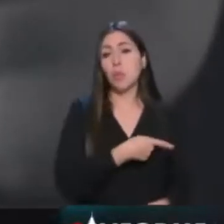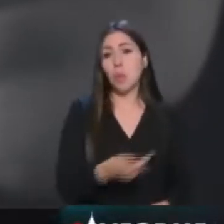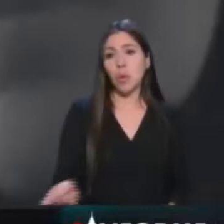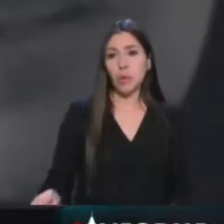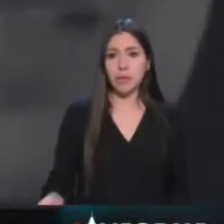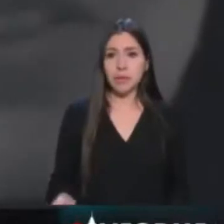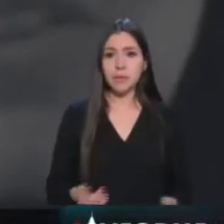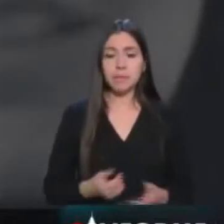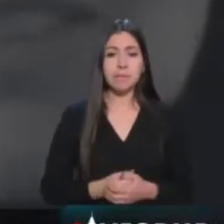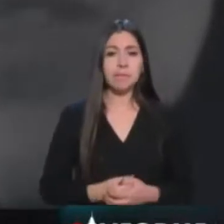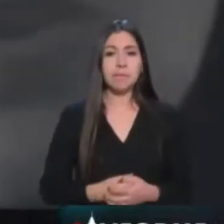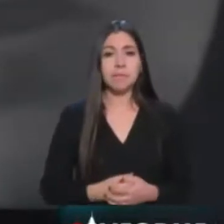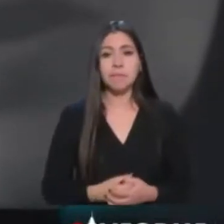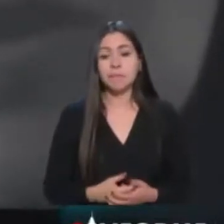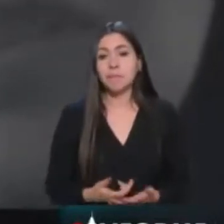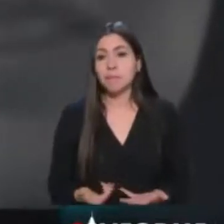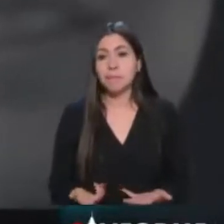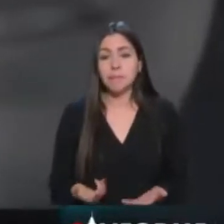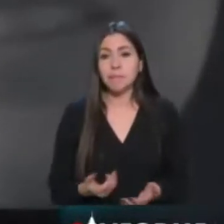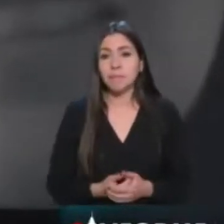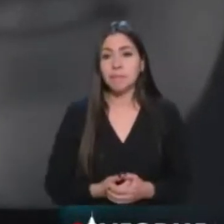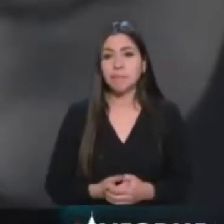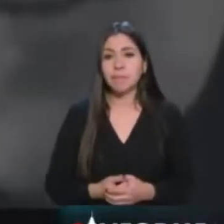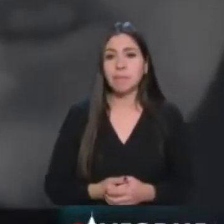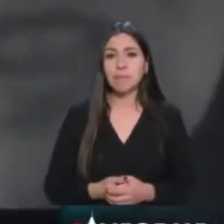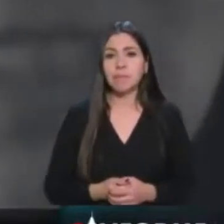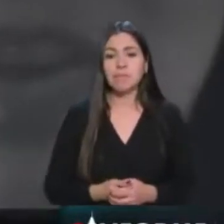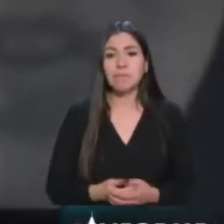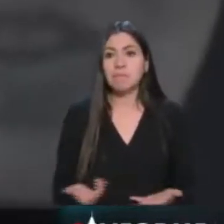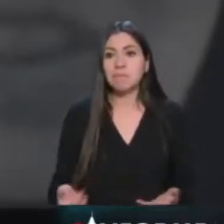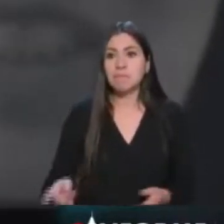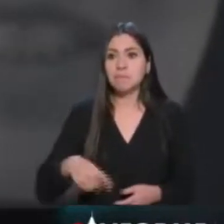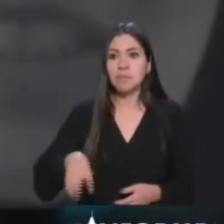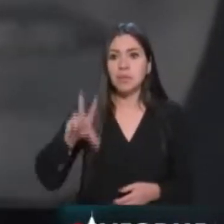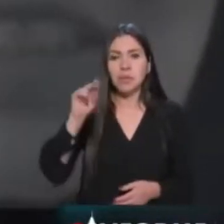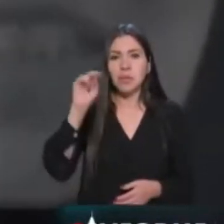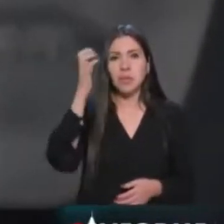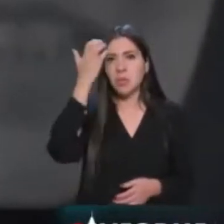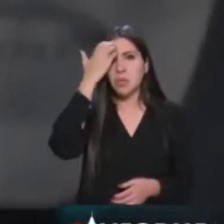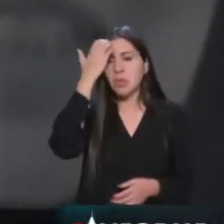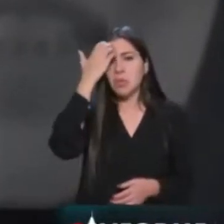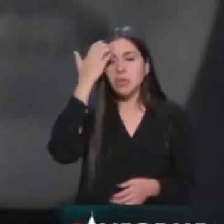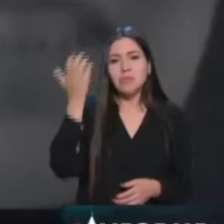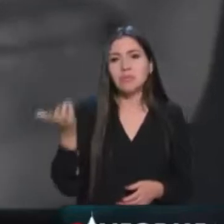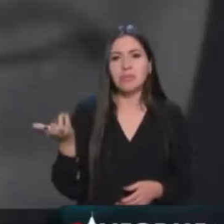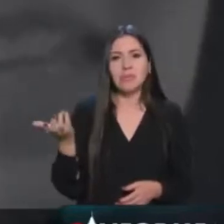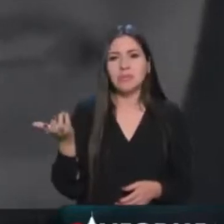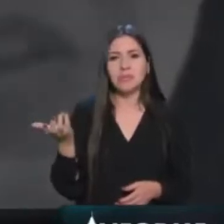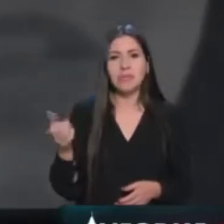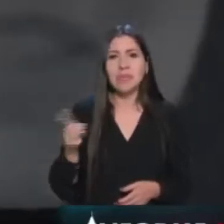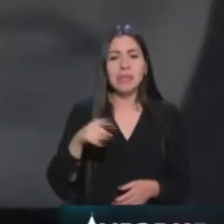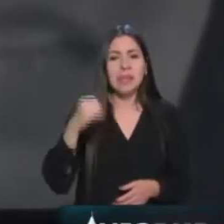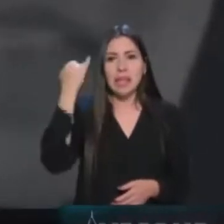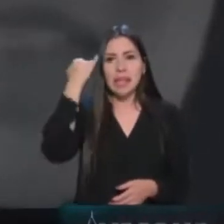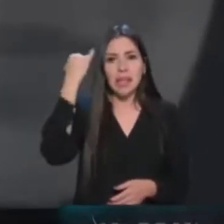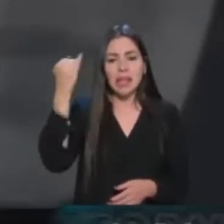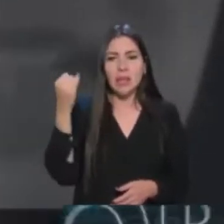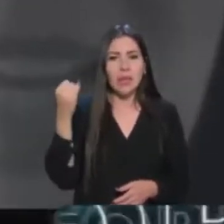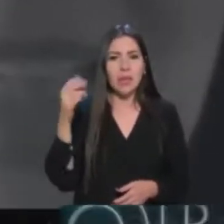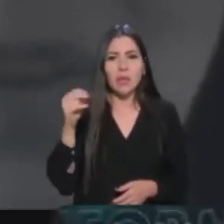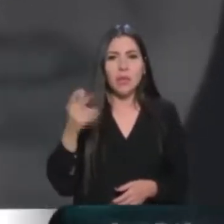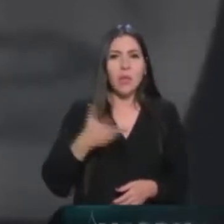Que pues, bueno, ni conocen, ¿no? No tienen idea de lo que